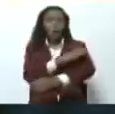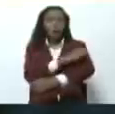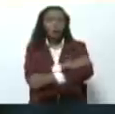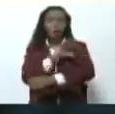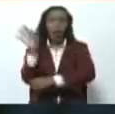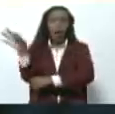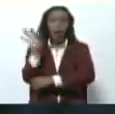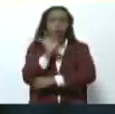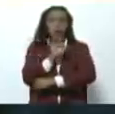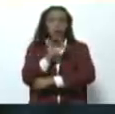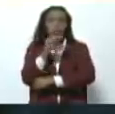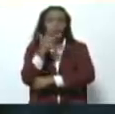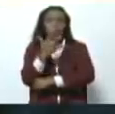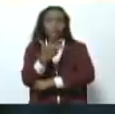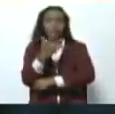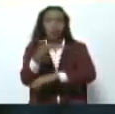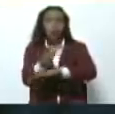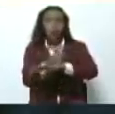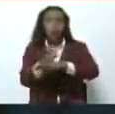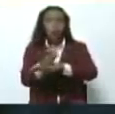elegido 3 gobernadores.